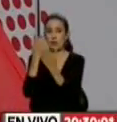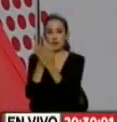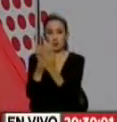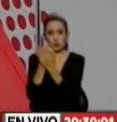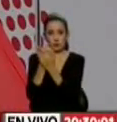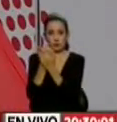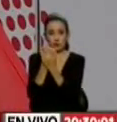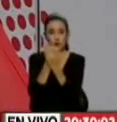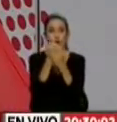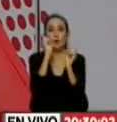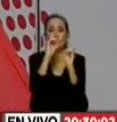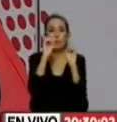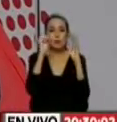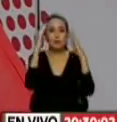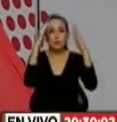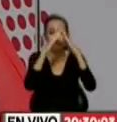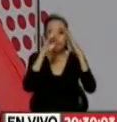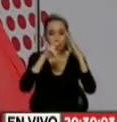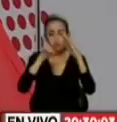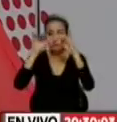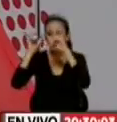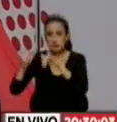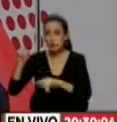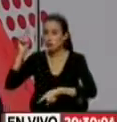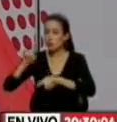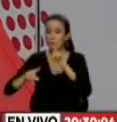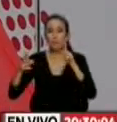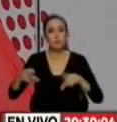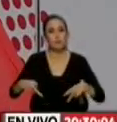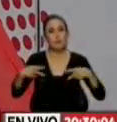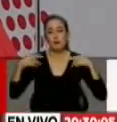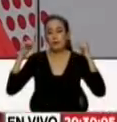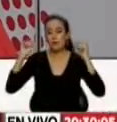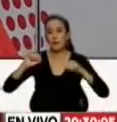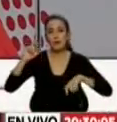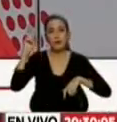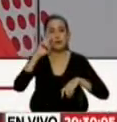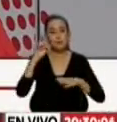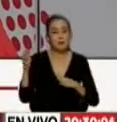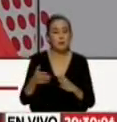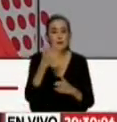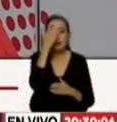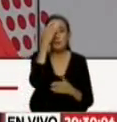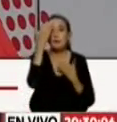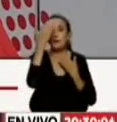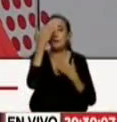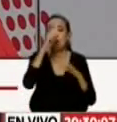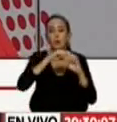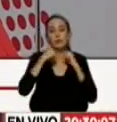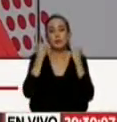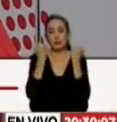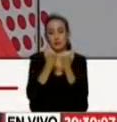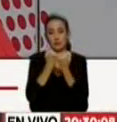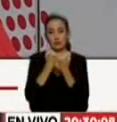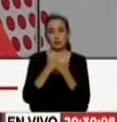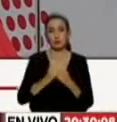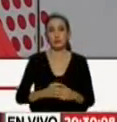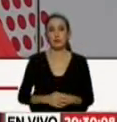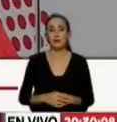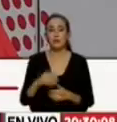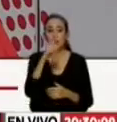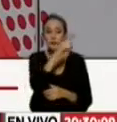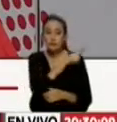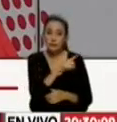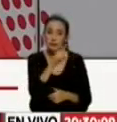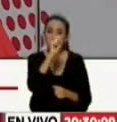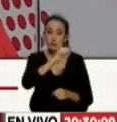cosa es un refugiado, una persona que no puede vivir en su país debido a las condiciones políticas, sociales y de seguridad. Y eso es lo